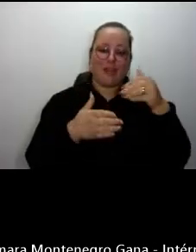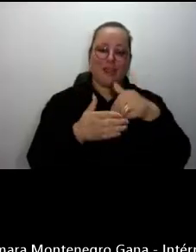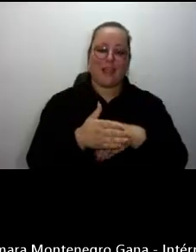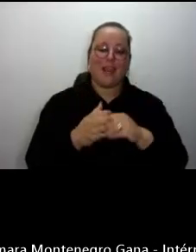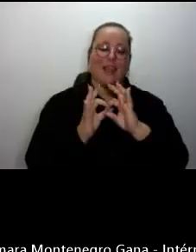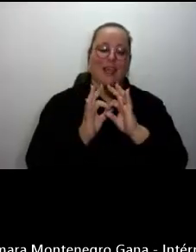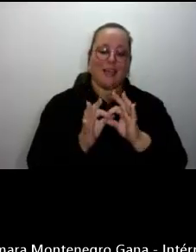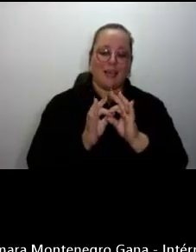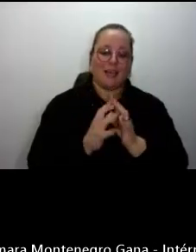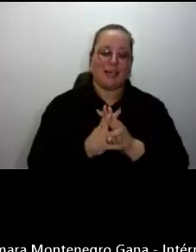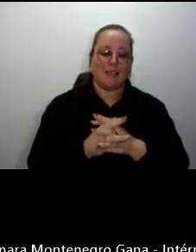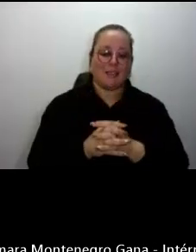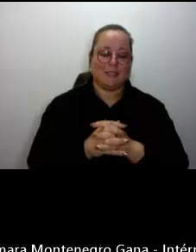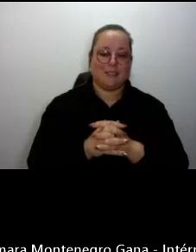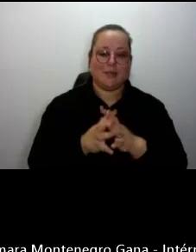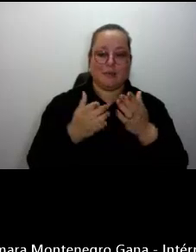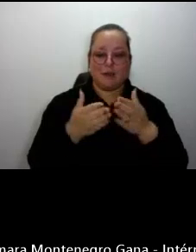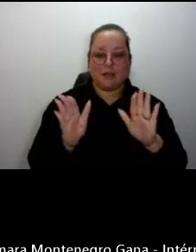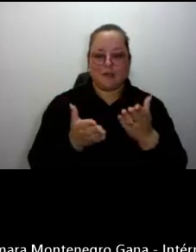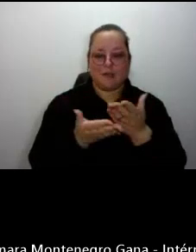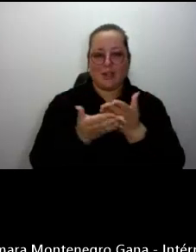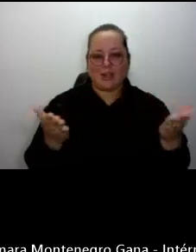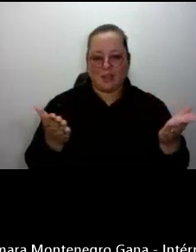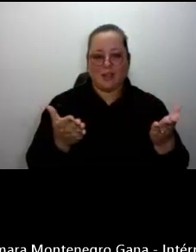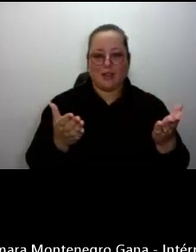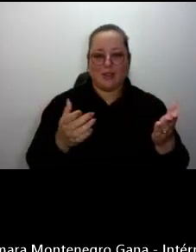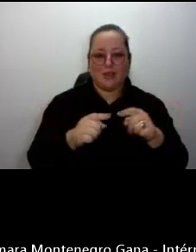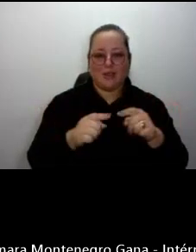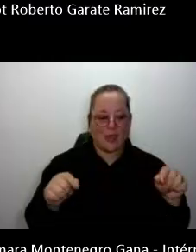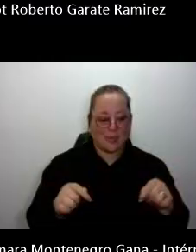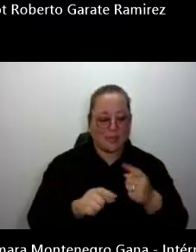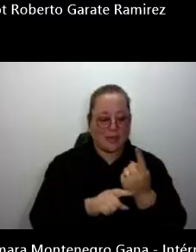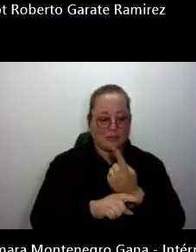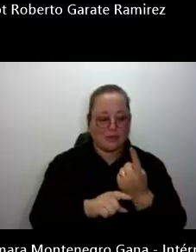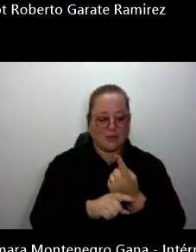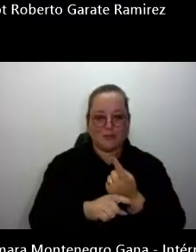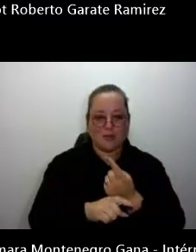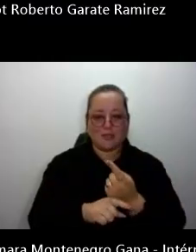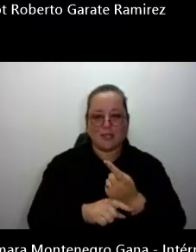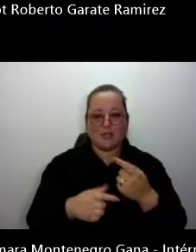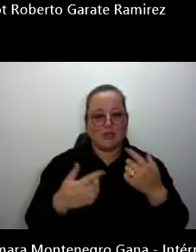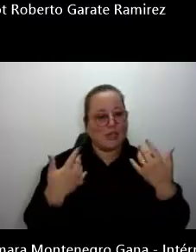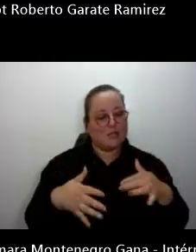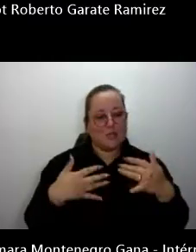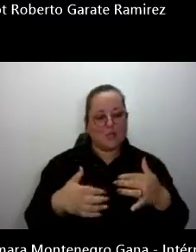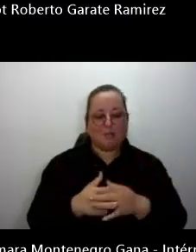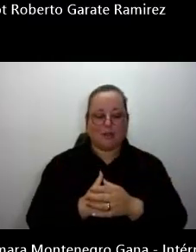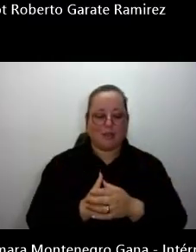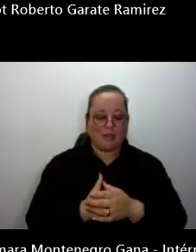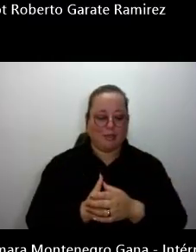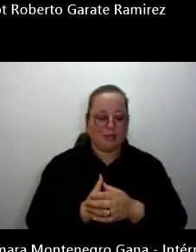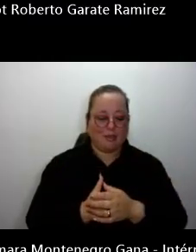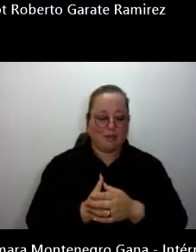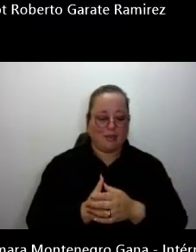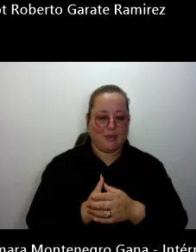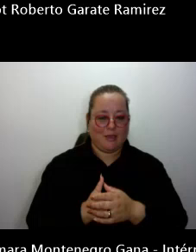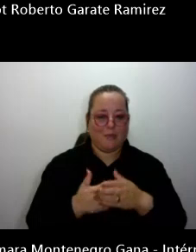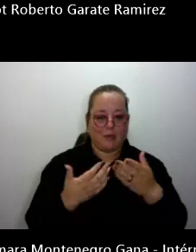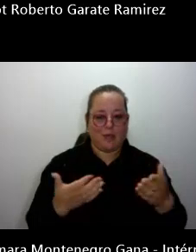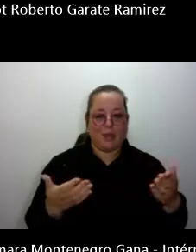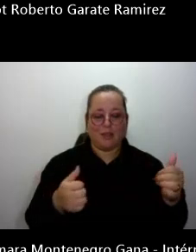gracias por abrir estos espacios de conversación que son tan fundamentales para estos